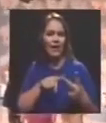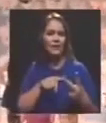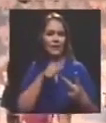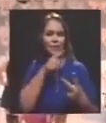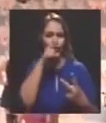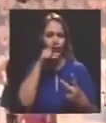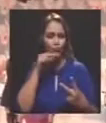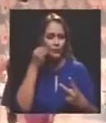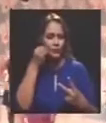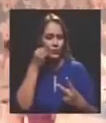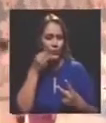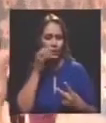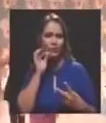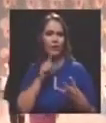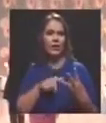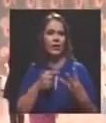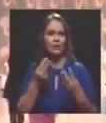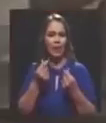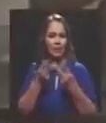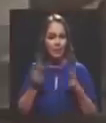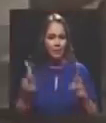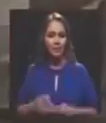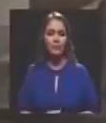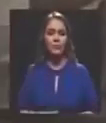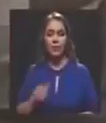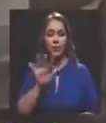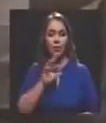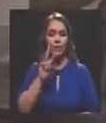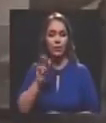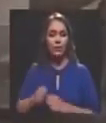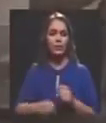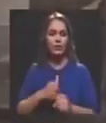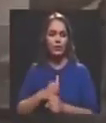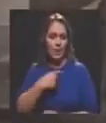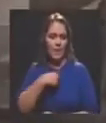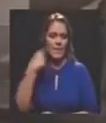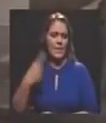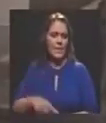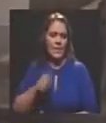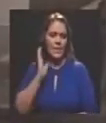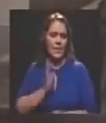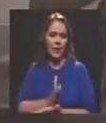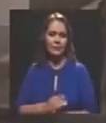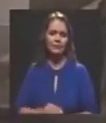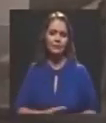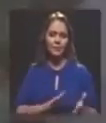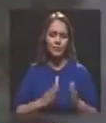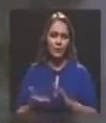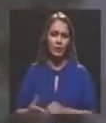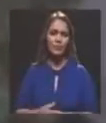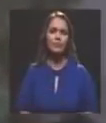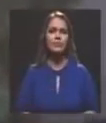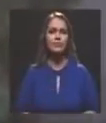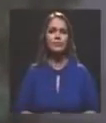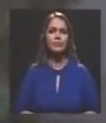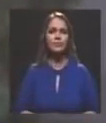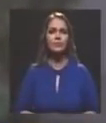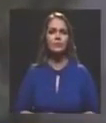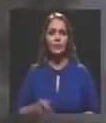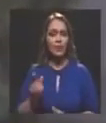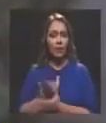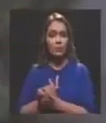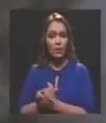de Mujer y Hasta que la Plata no se pare. Él, a sus 58 años, un infarto lo llevó a la muerte. Un gran amigo,